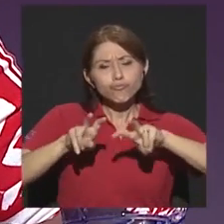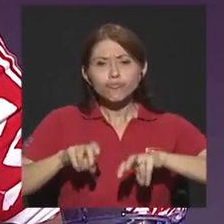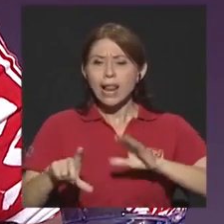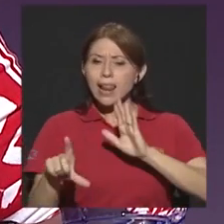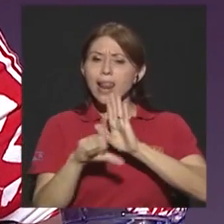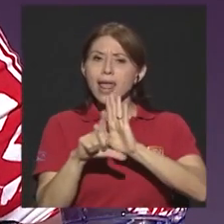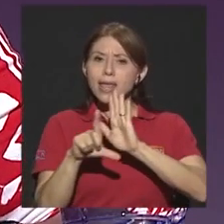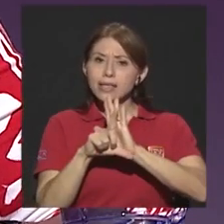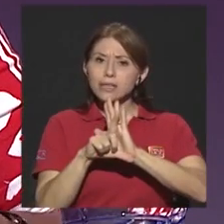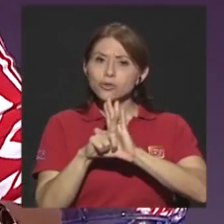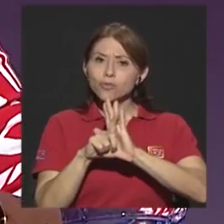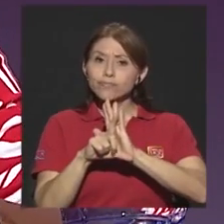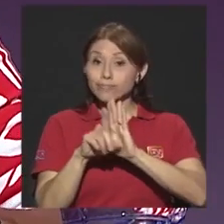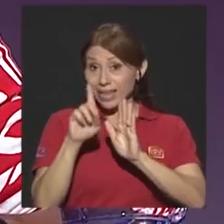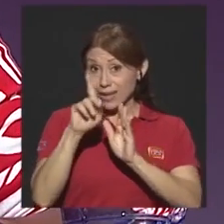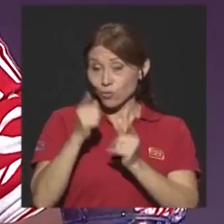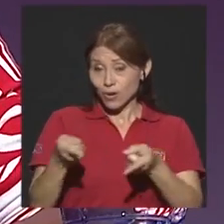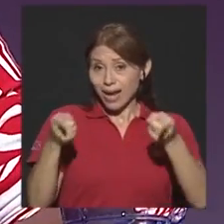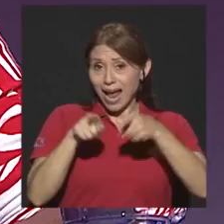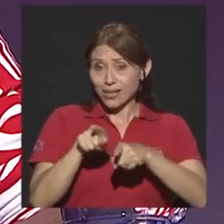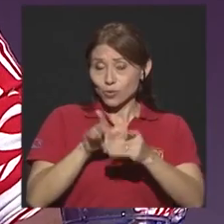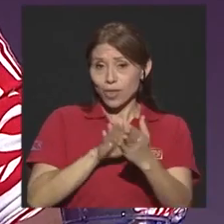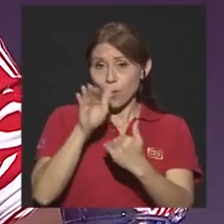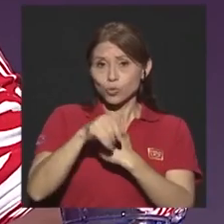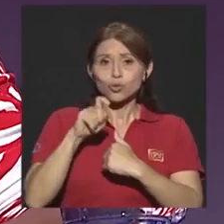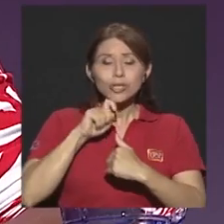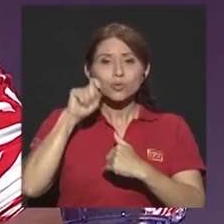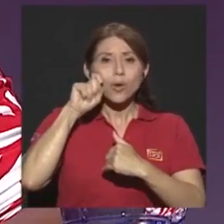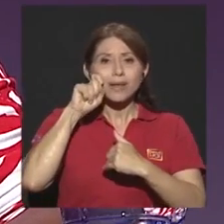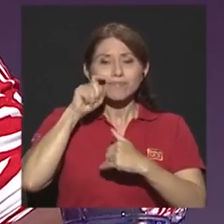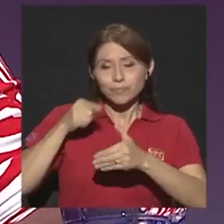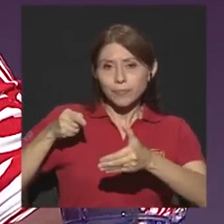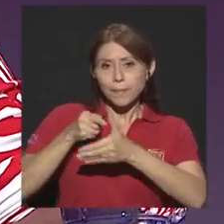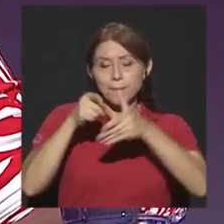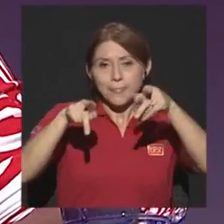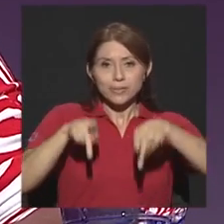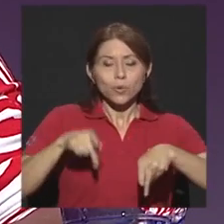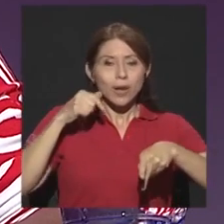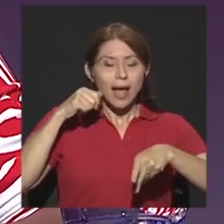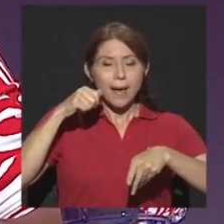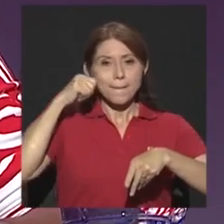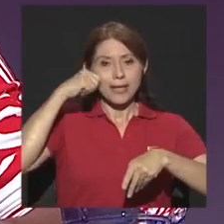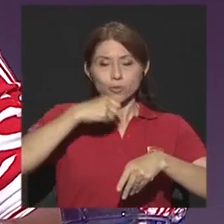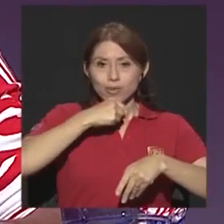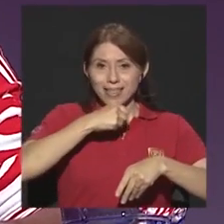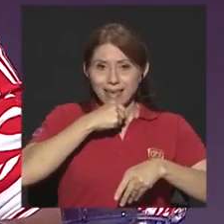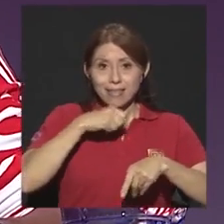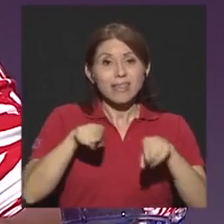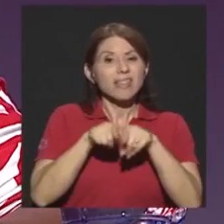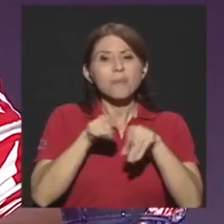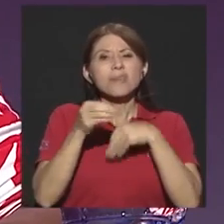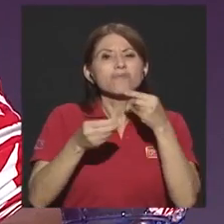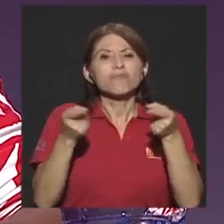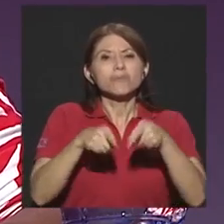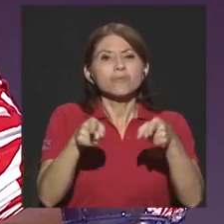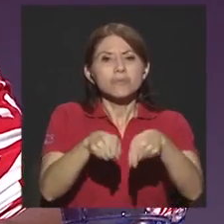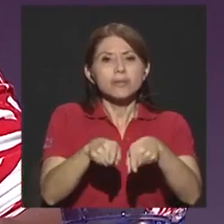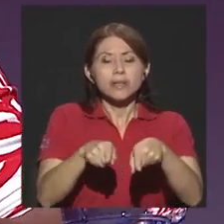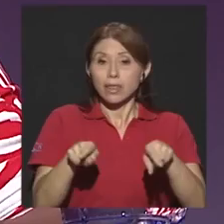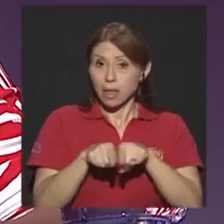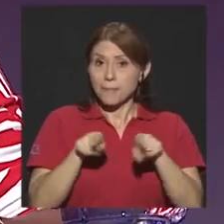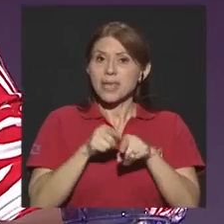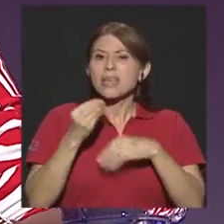persona mayor de edad y sus implicaciones. Asimismo, el trámite que se dará a las denuncias, porque